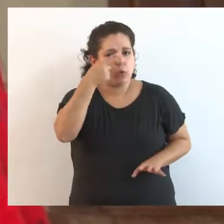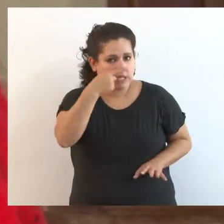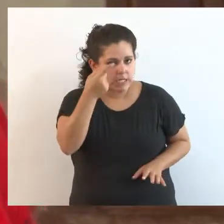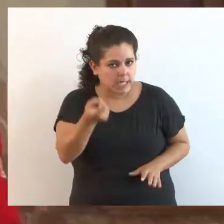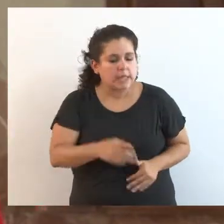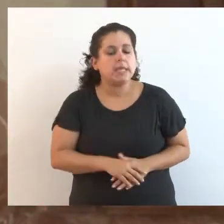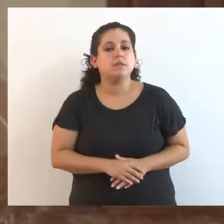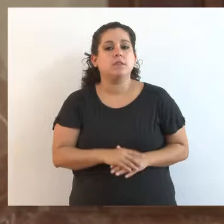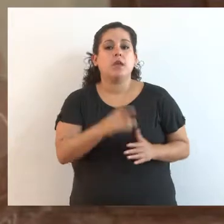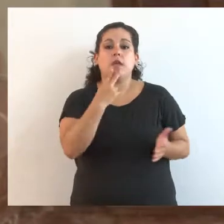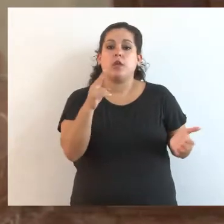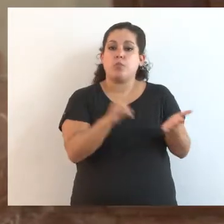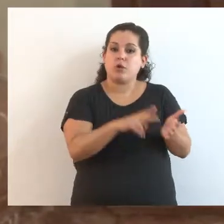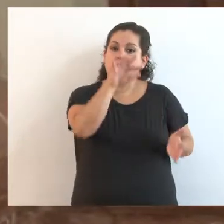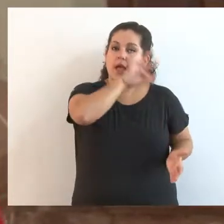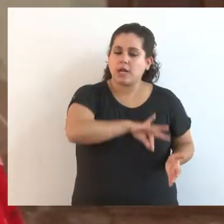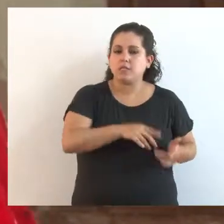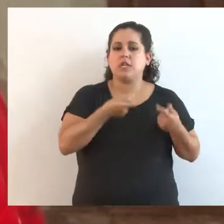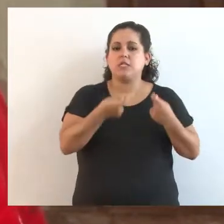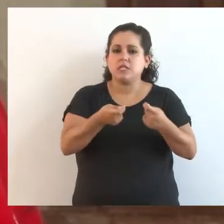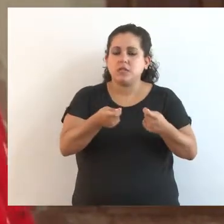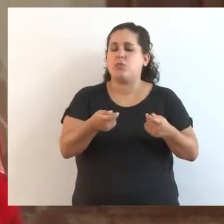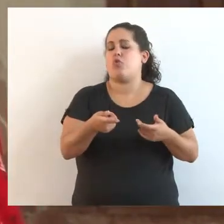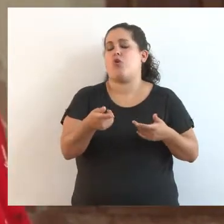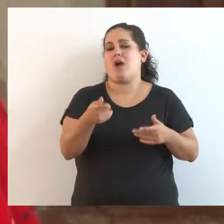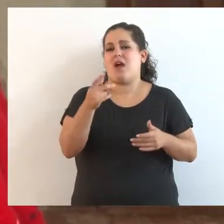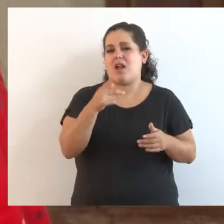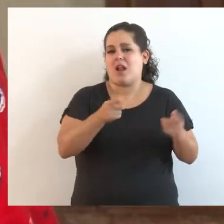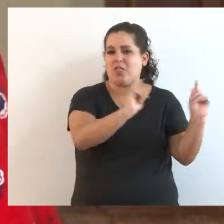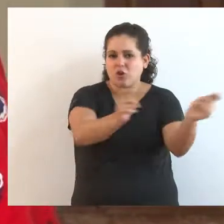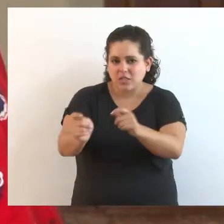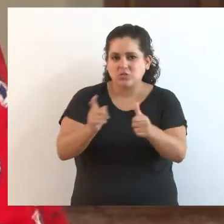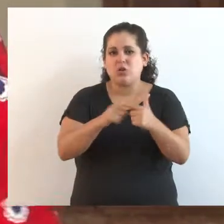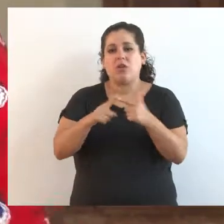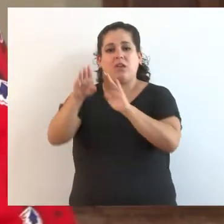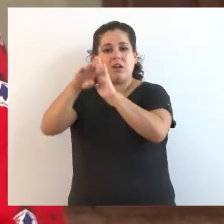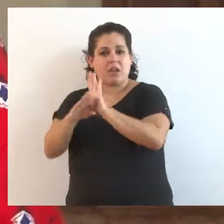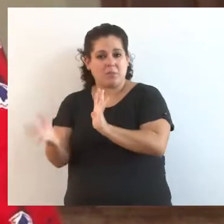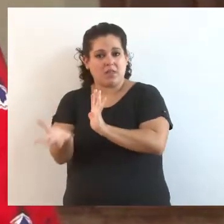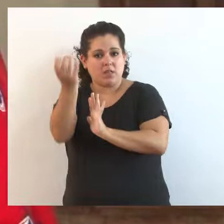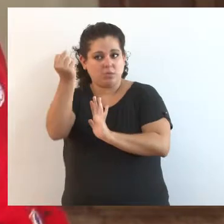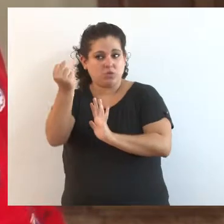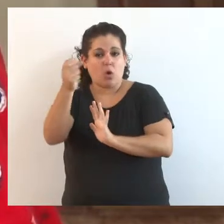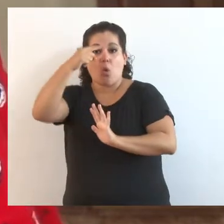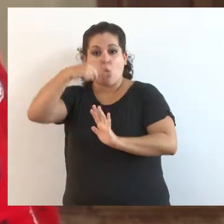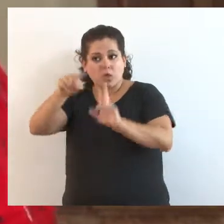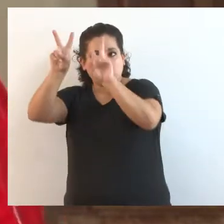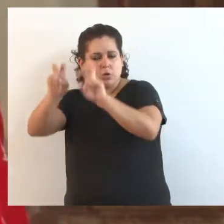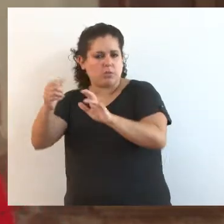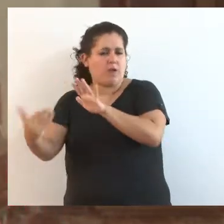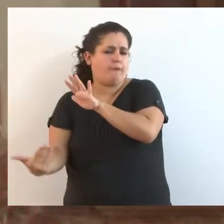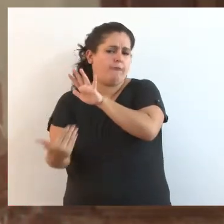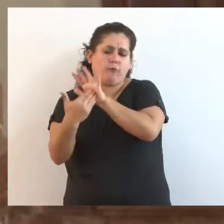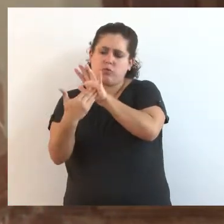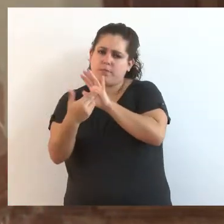muy interesantes. Impuesto a las ganancias, estímulo a las donaciones, régimen de adopción. Este último fundamental,